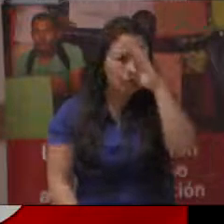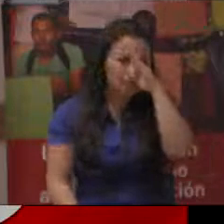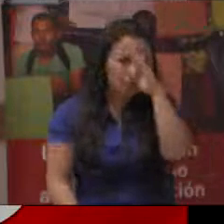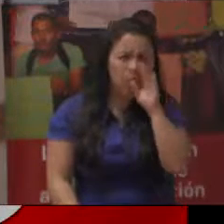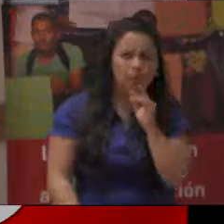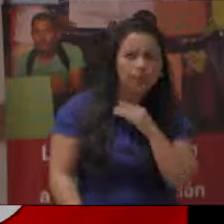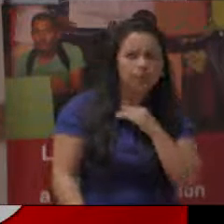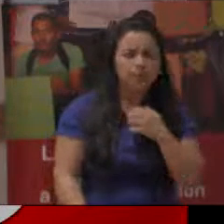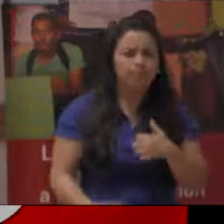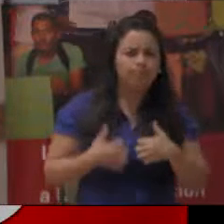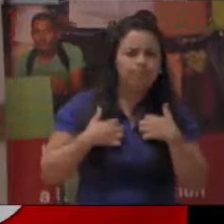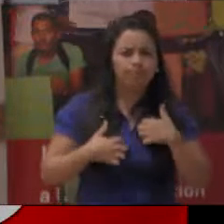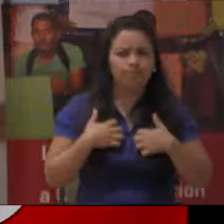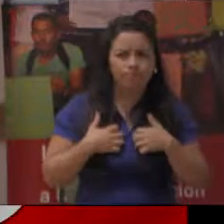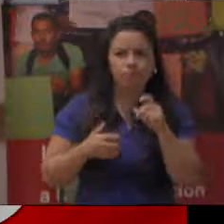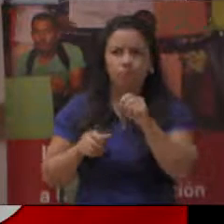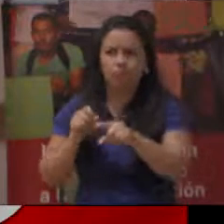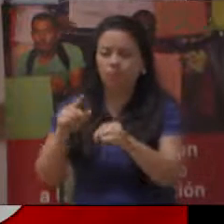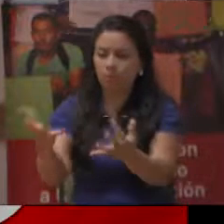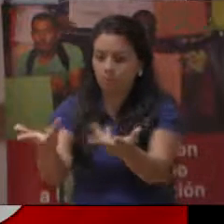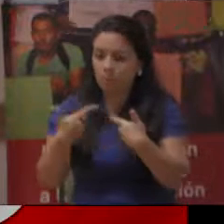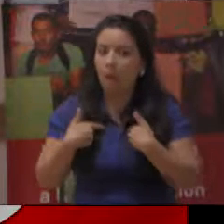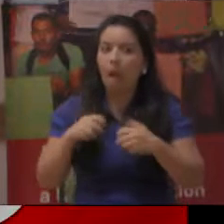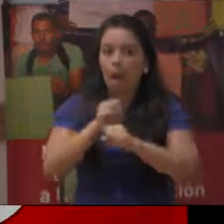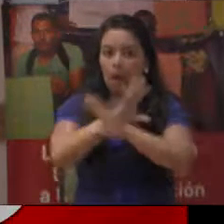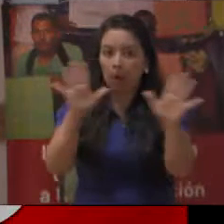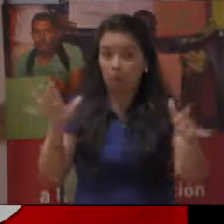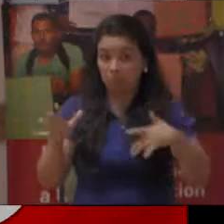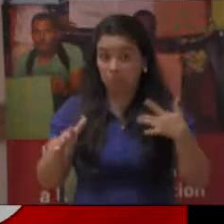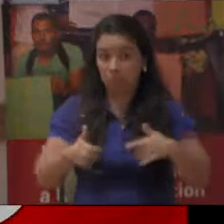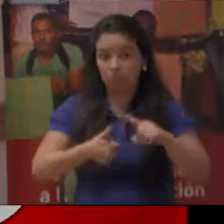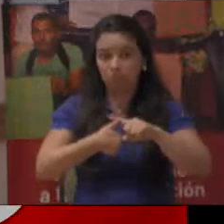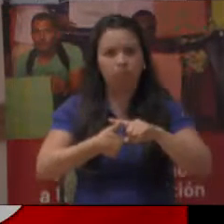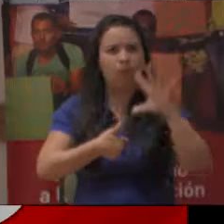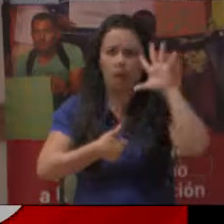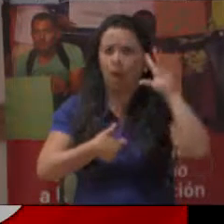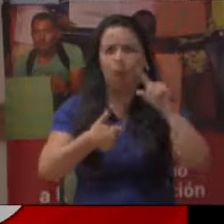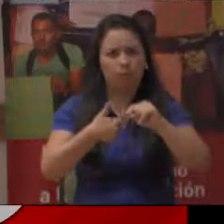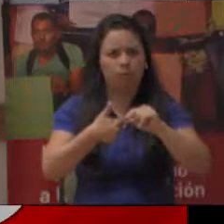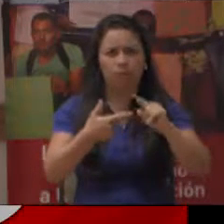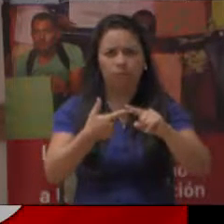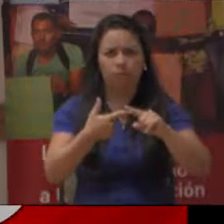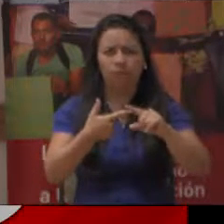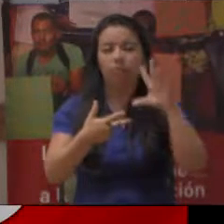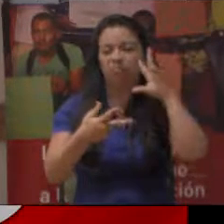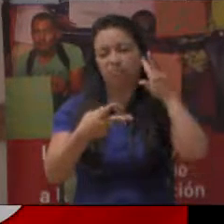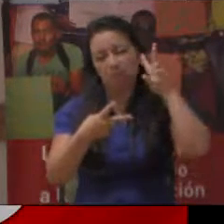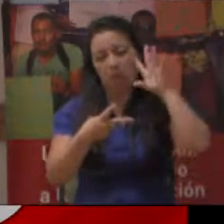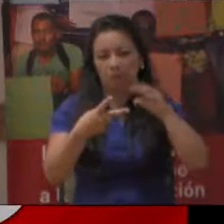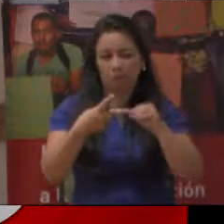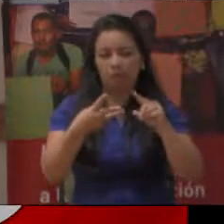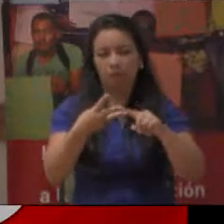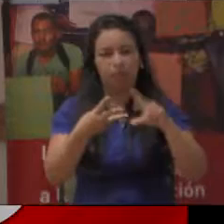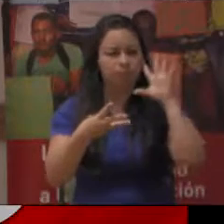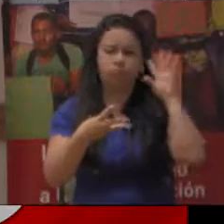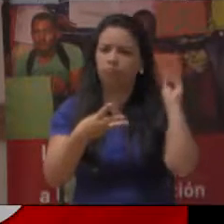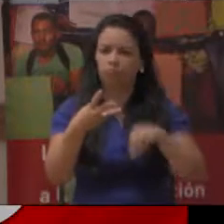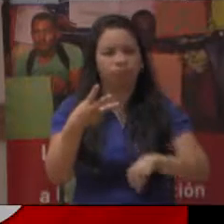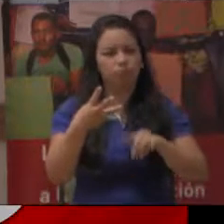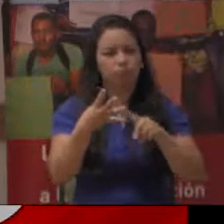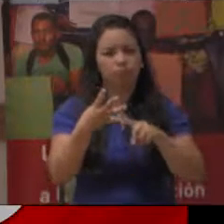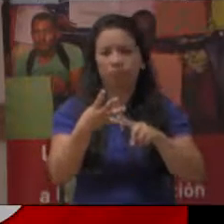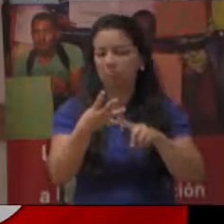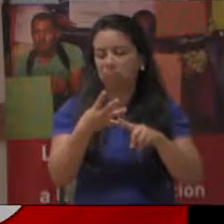en la audiencia de rendición de cuentas se cumplieron. A, totalmente de acuerdo. B, de acuerdo. C, en desacuerdo.